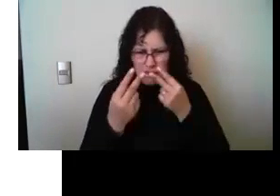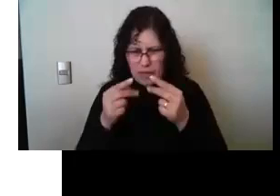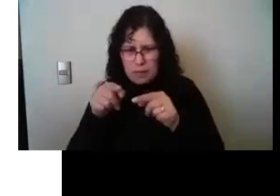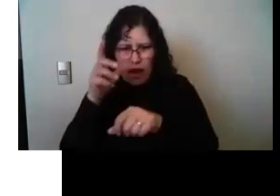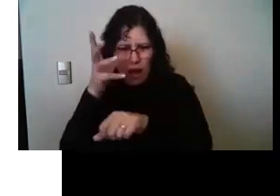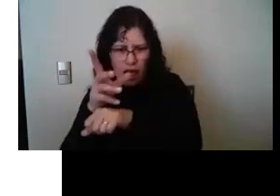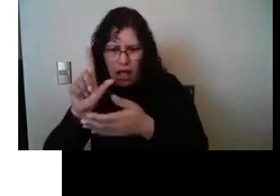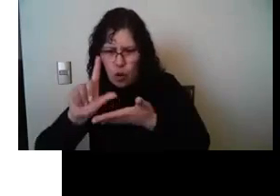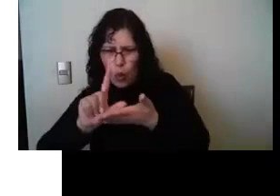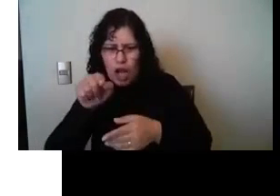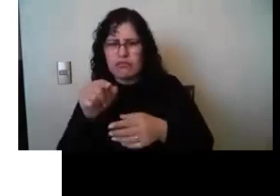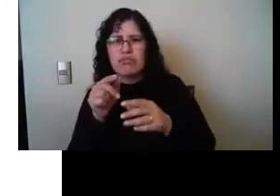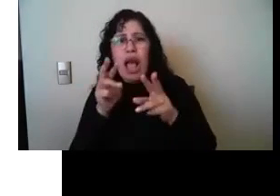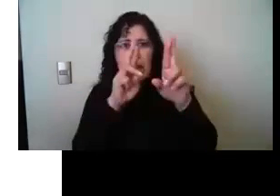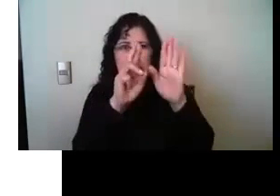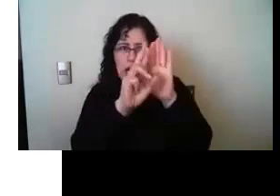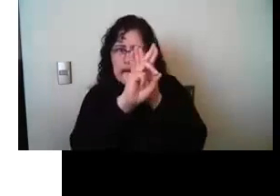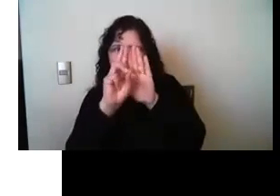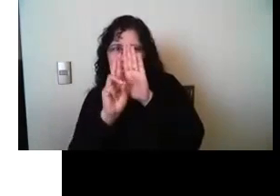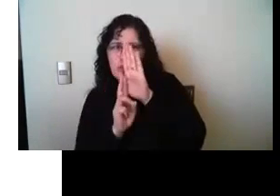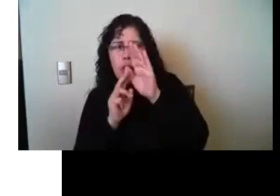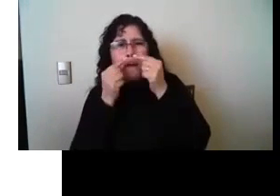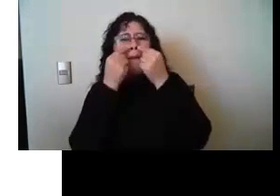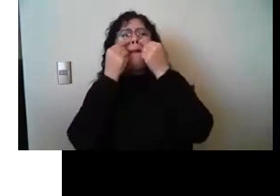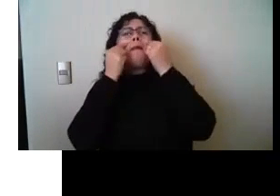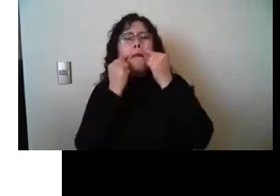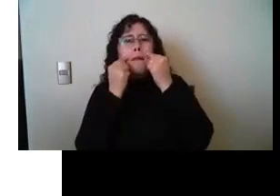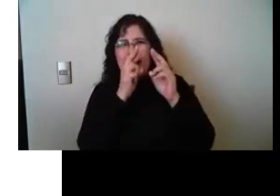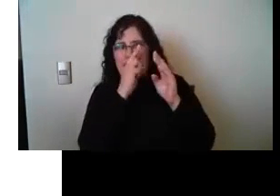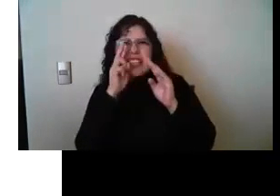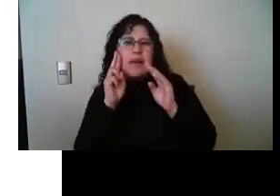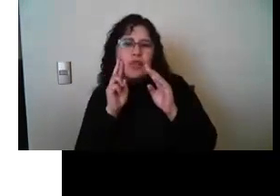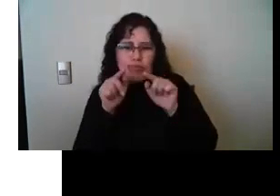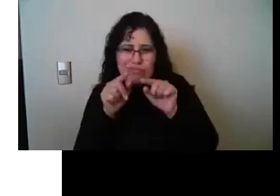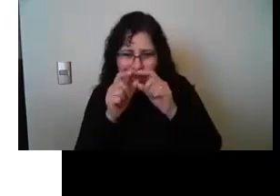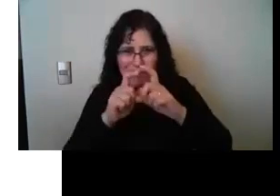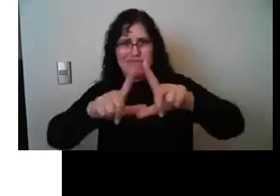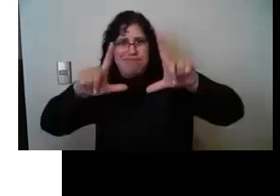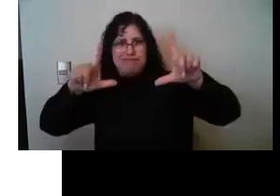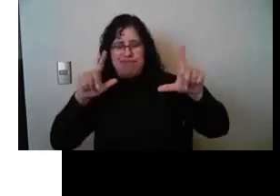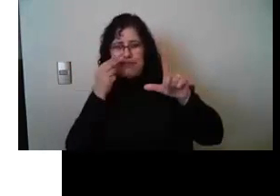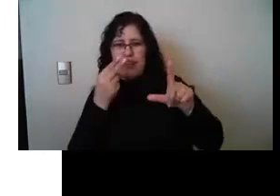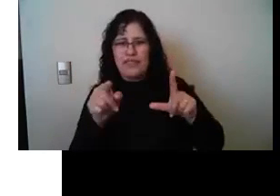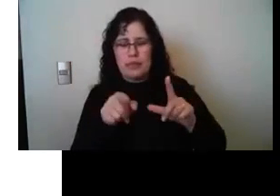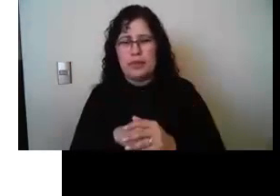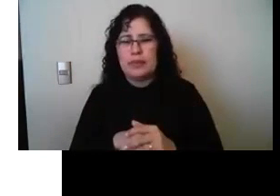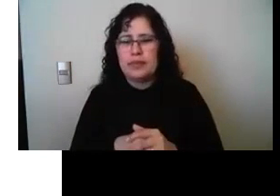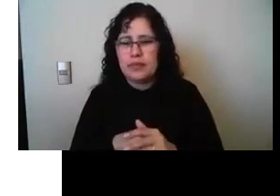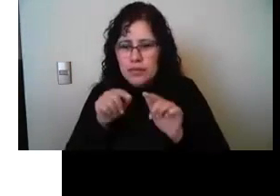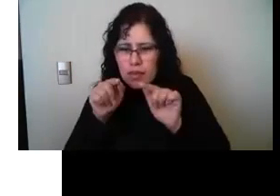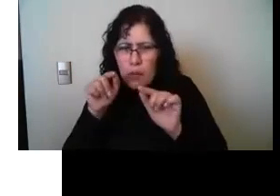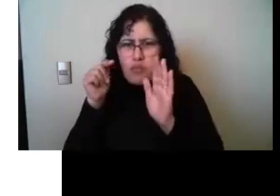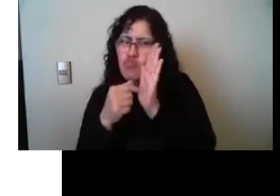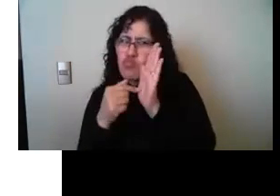a los receptores del olfato y que está en esta imagen ampliada acá. Estos puntos de